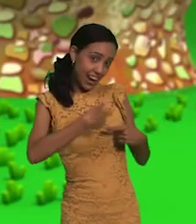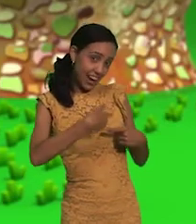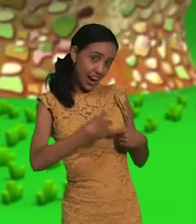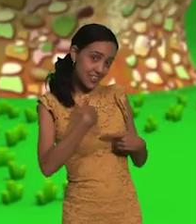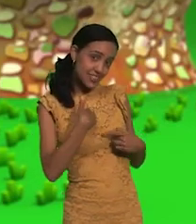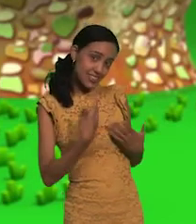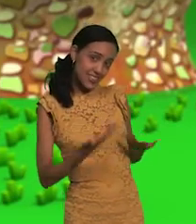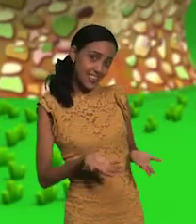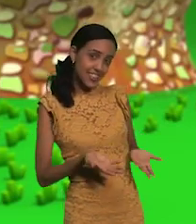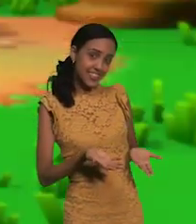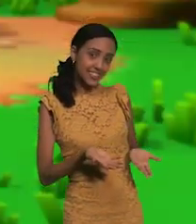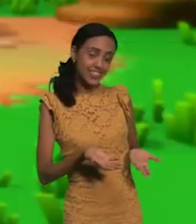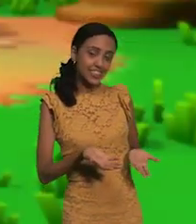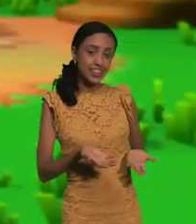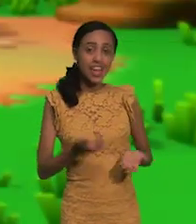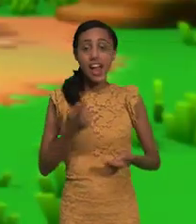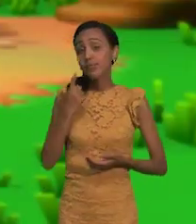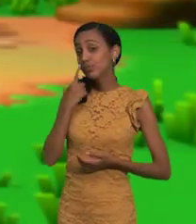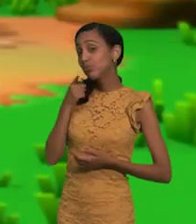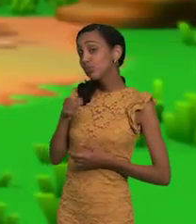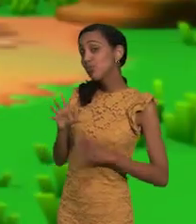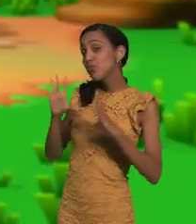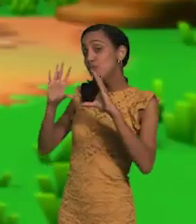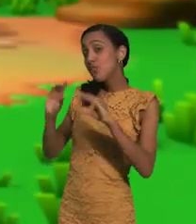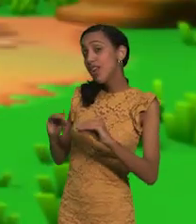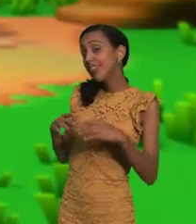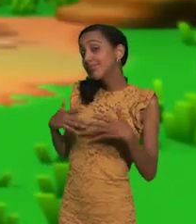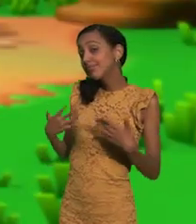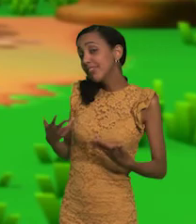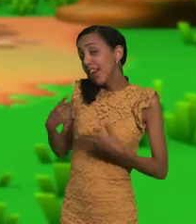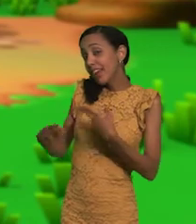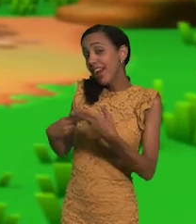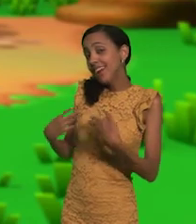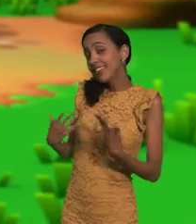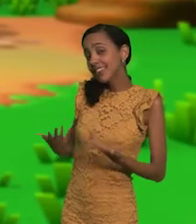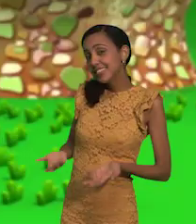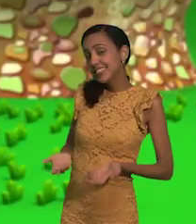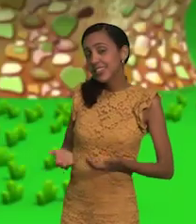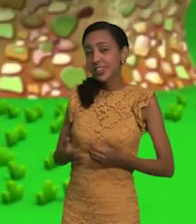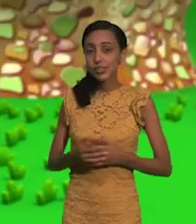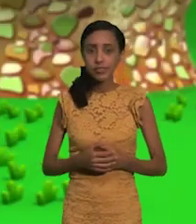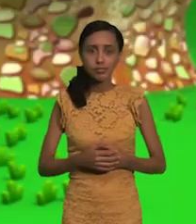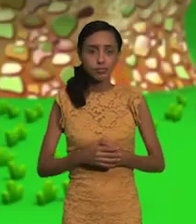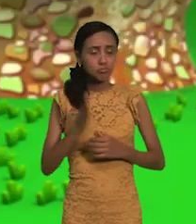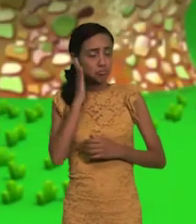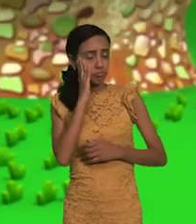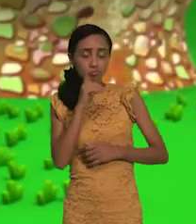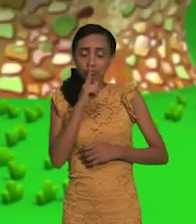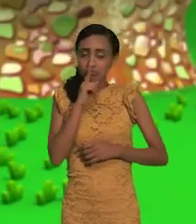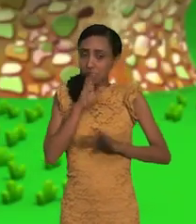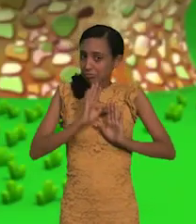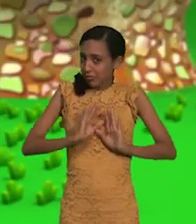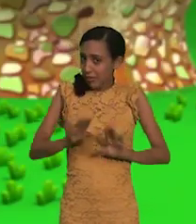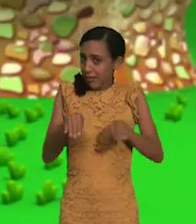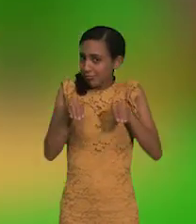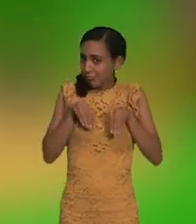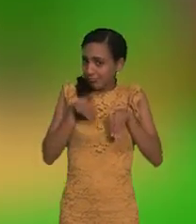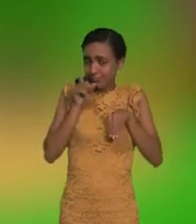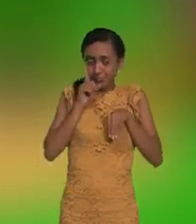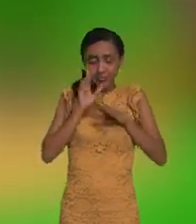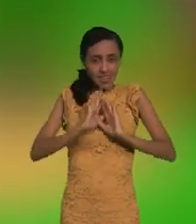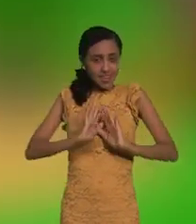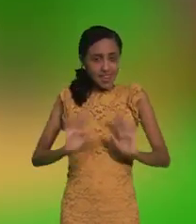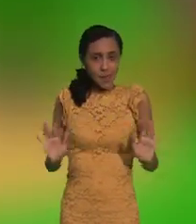casar conmigo? A ver, ¿qué haces de noche? Callar y dormir Dormir y callar